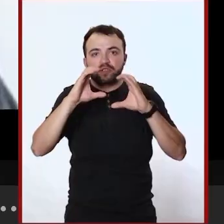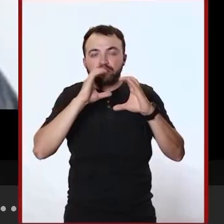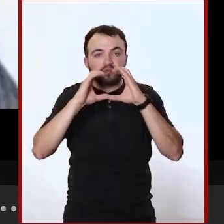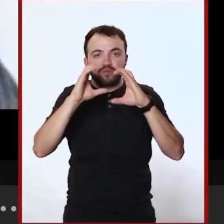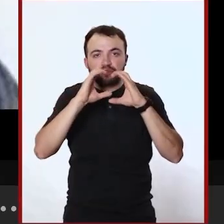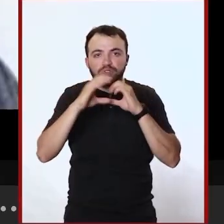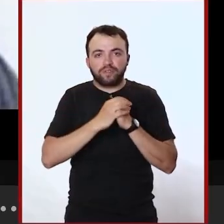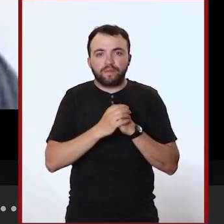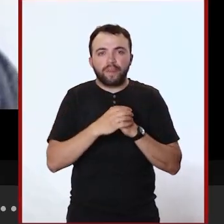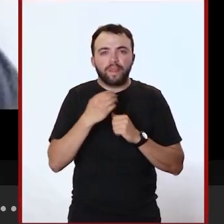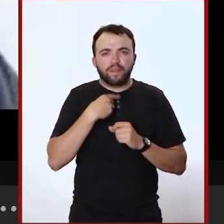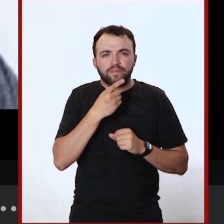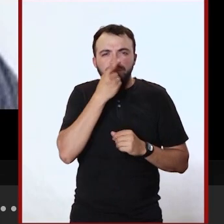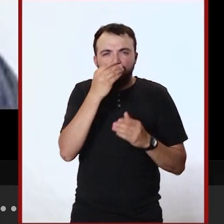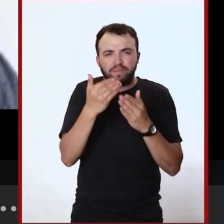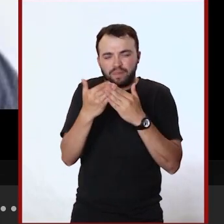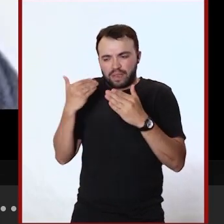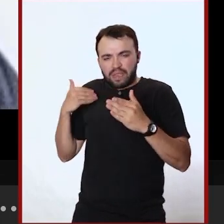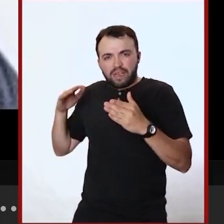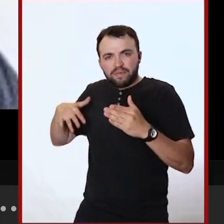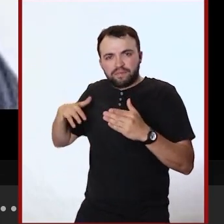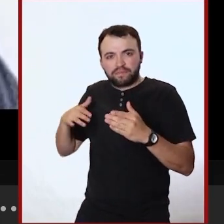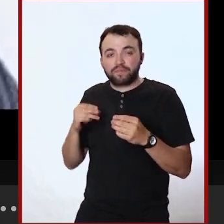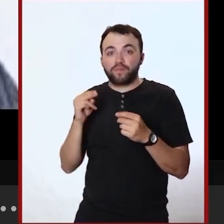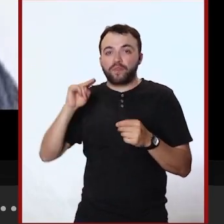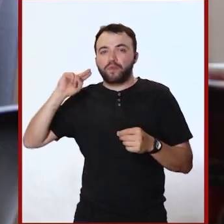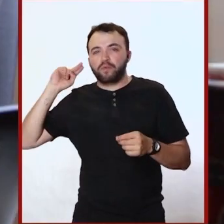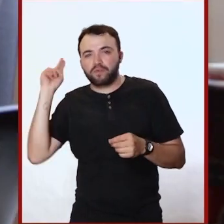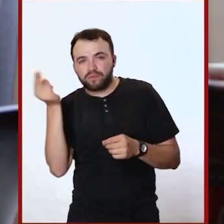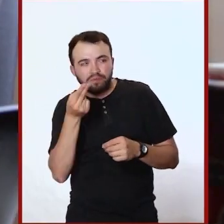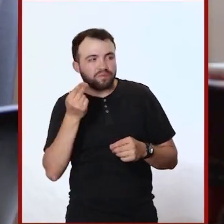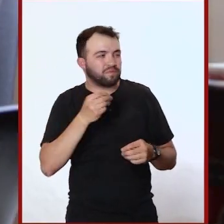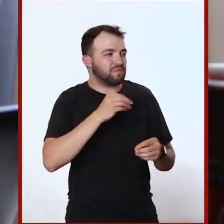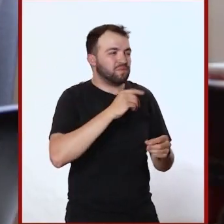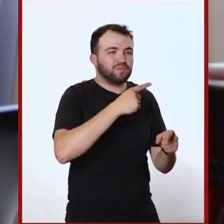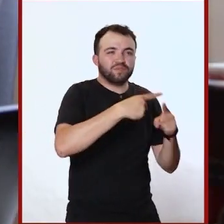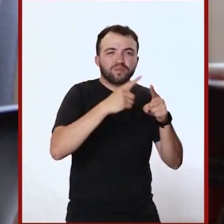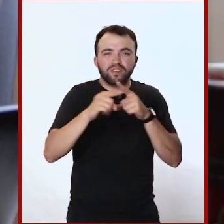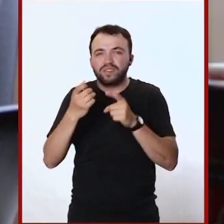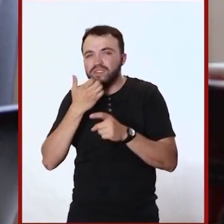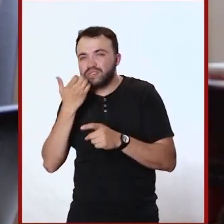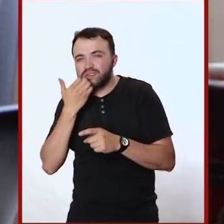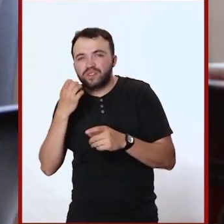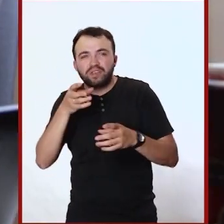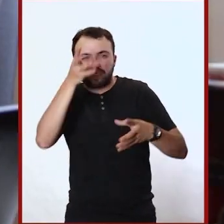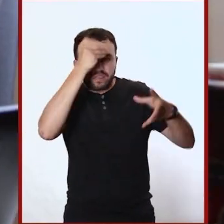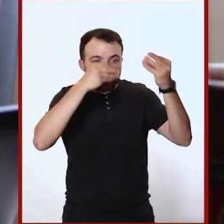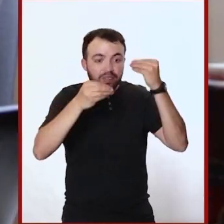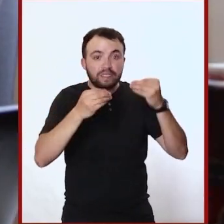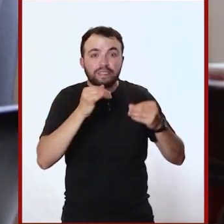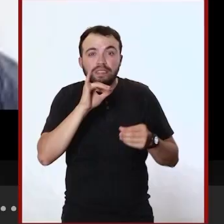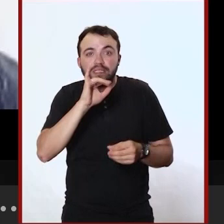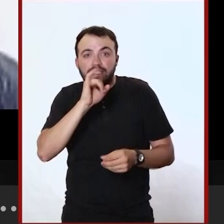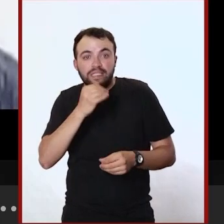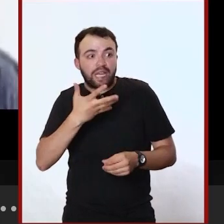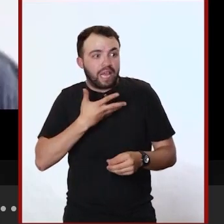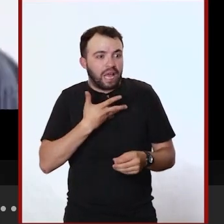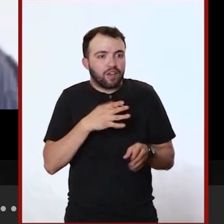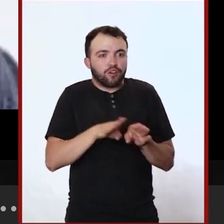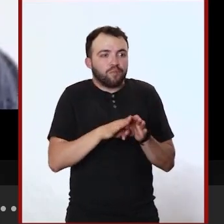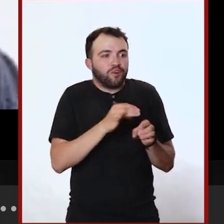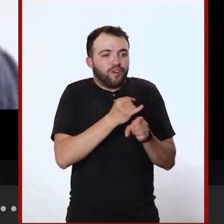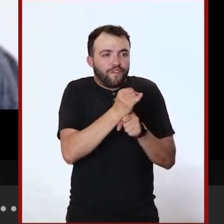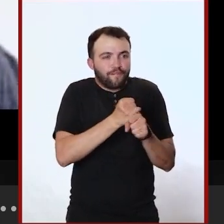un momento, por ejemplo, en las universidades, en los espacios educativos, si hubiera más información al respecto, si hubiera más campañas